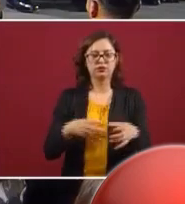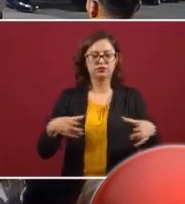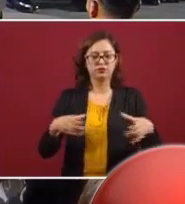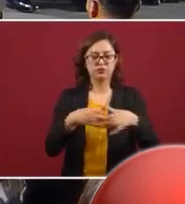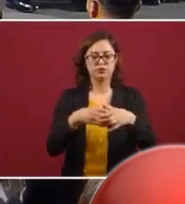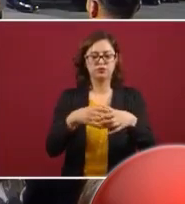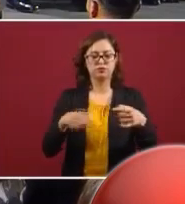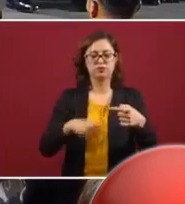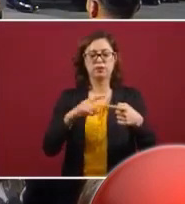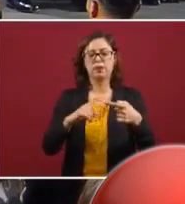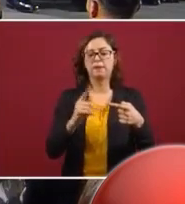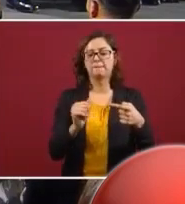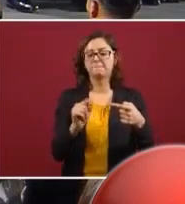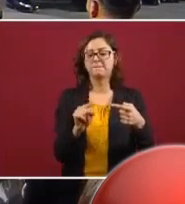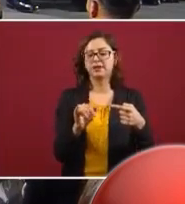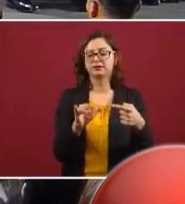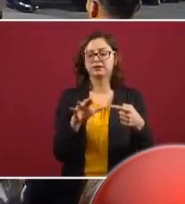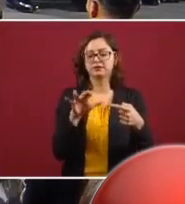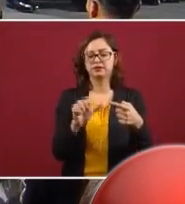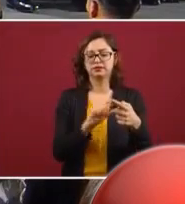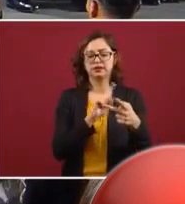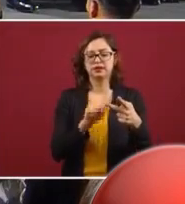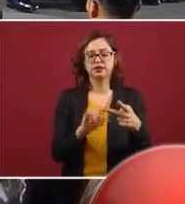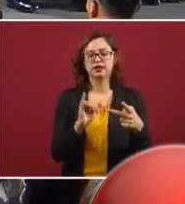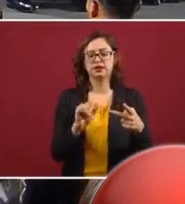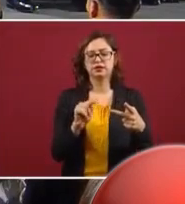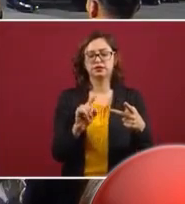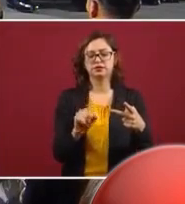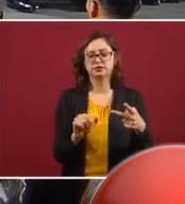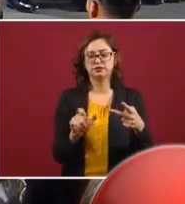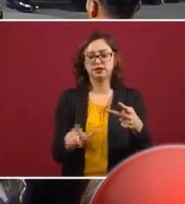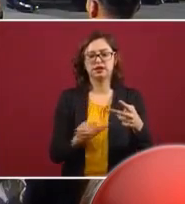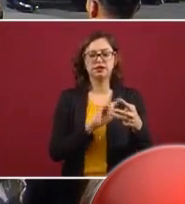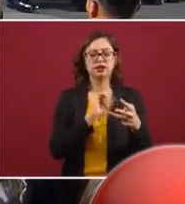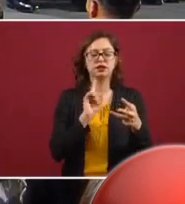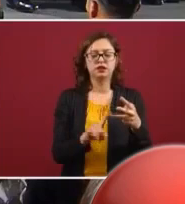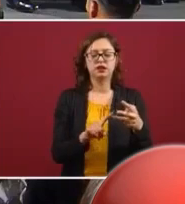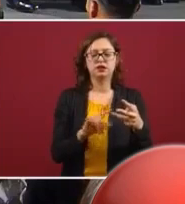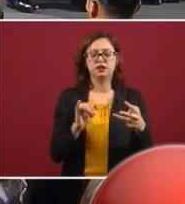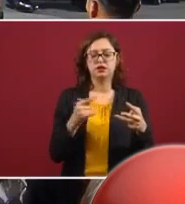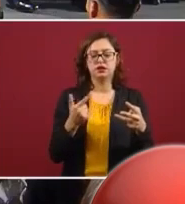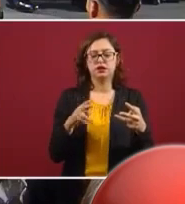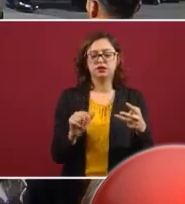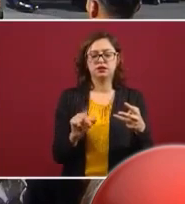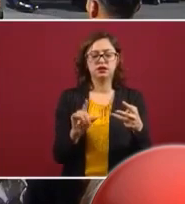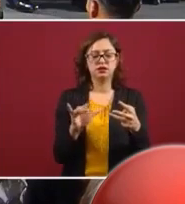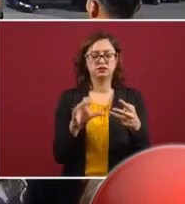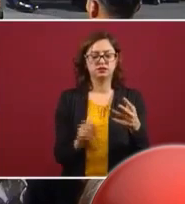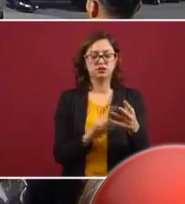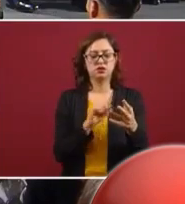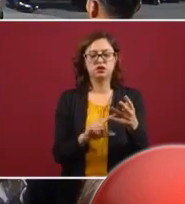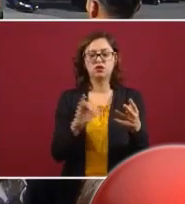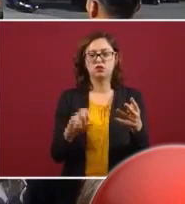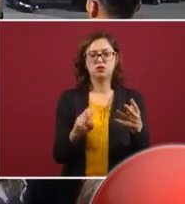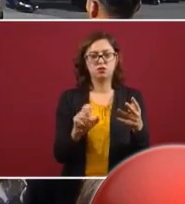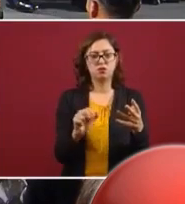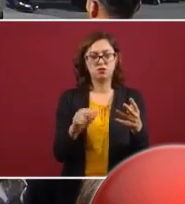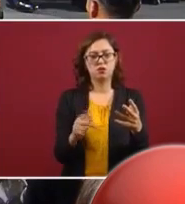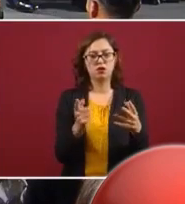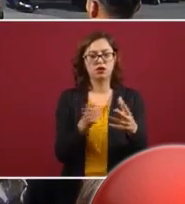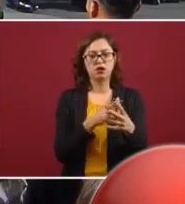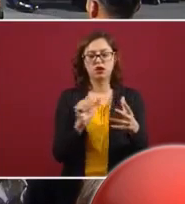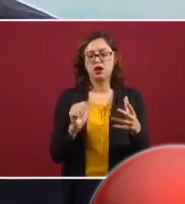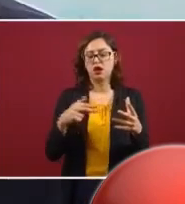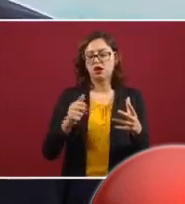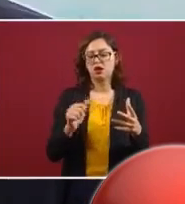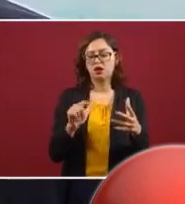jóvenes: Patricia Emiliano Franco, Iche Moreno del Ángel, Ignacio Contreras Diego, Juan Gabriel Arrieta Ramos, Ana